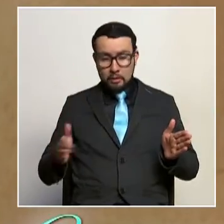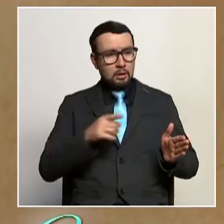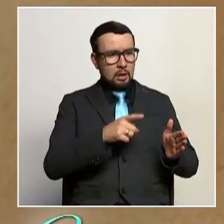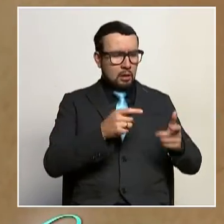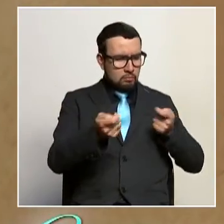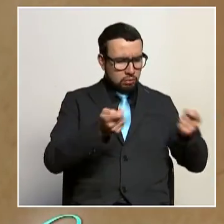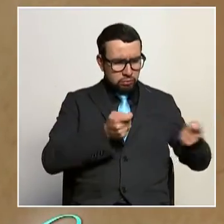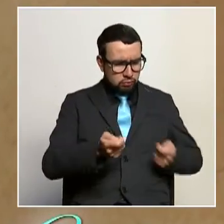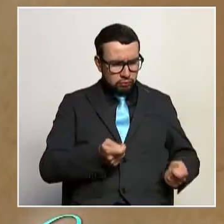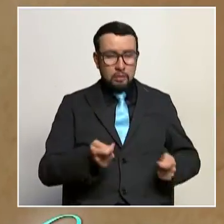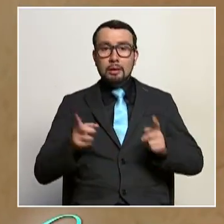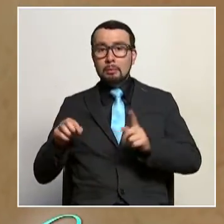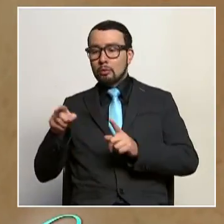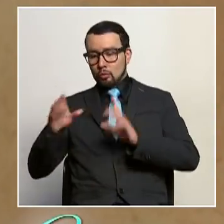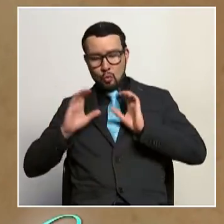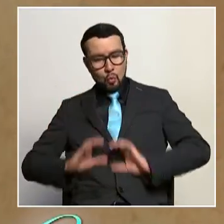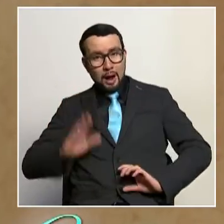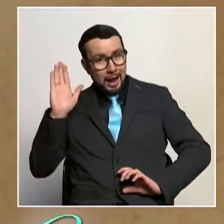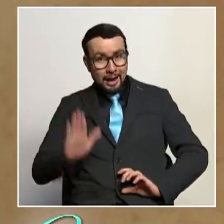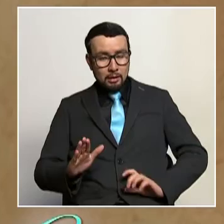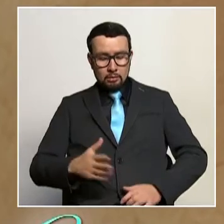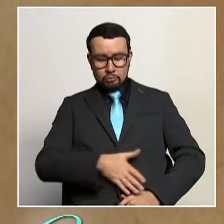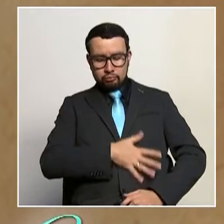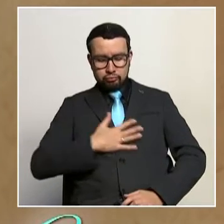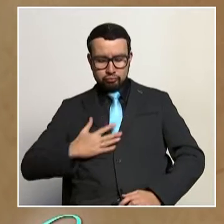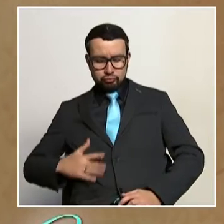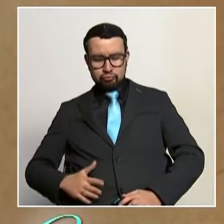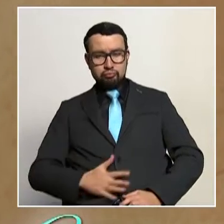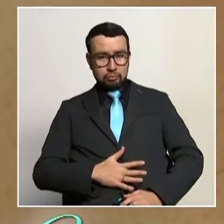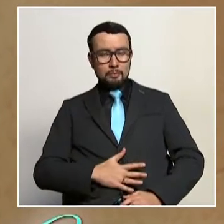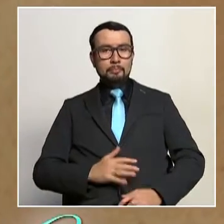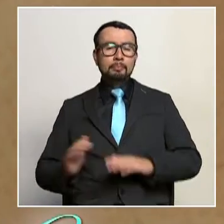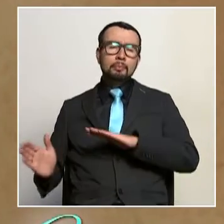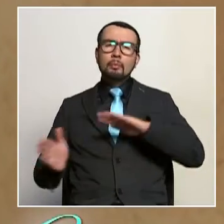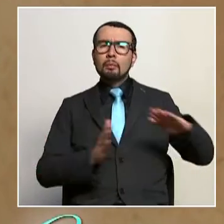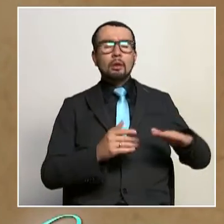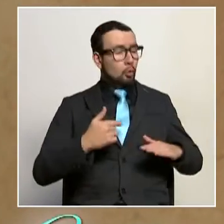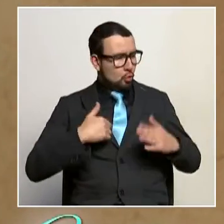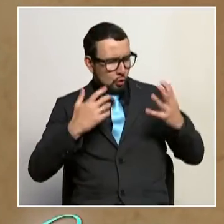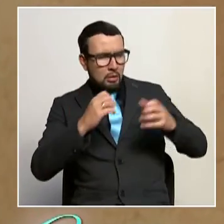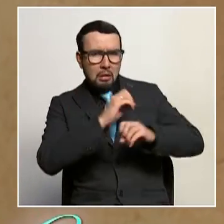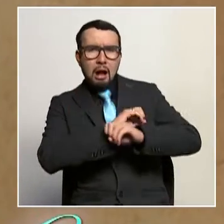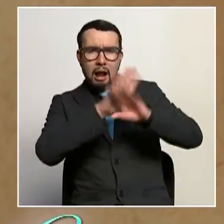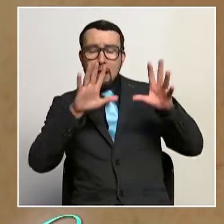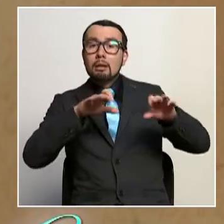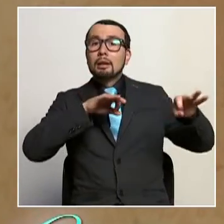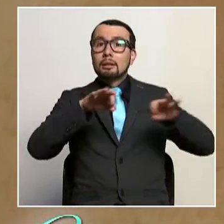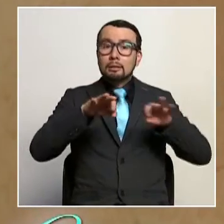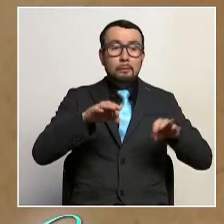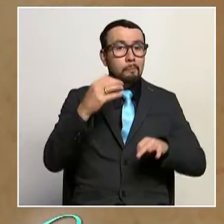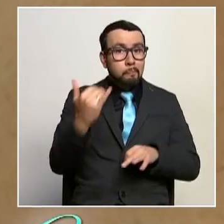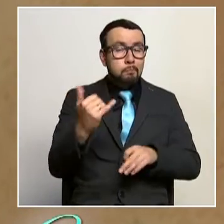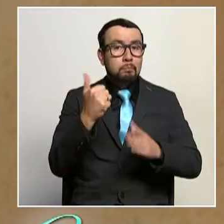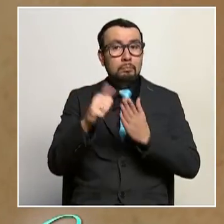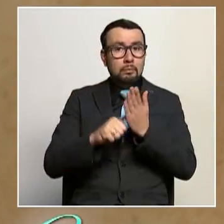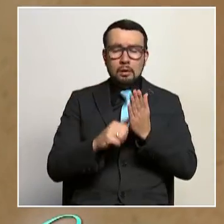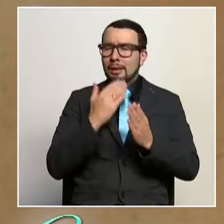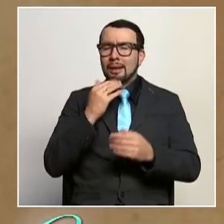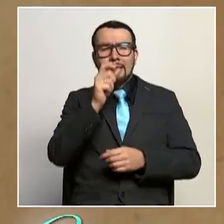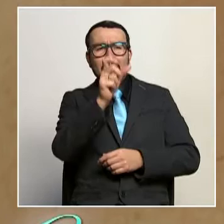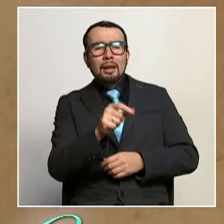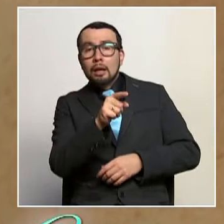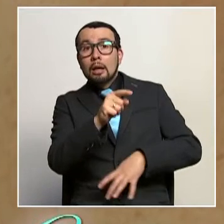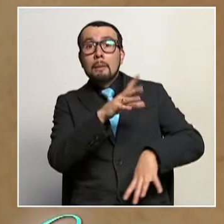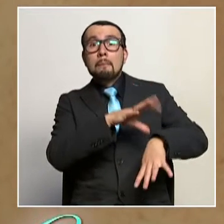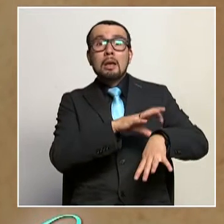parte estructural del sistema digestivo. Hay una cosa que yo quiero dejar claro con estos programas, es que el médico que se